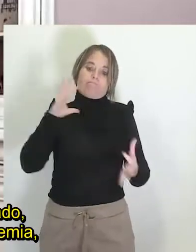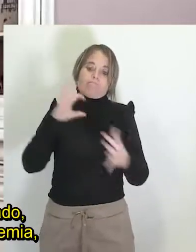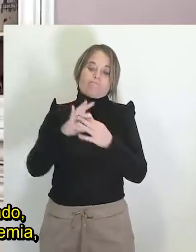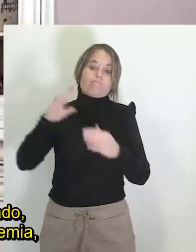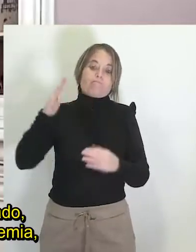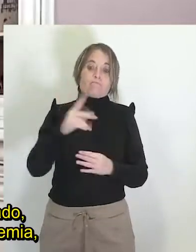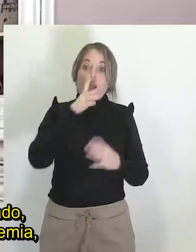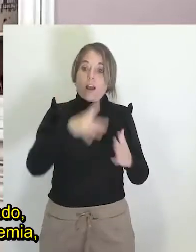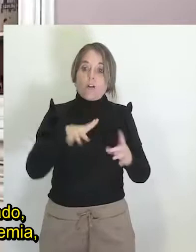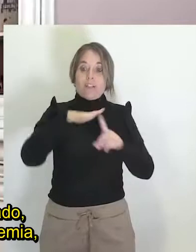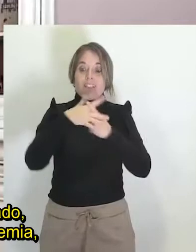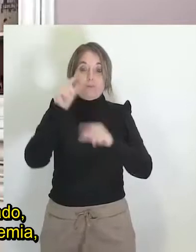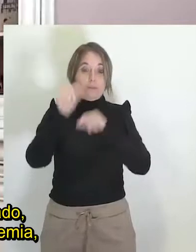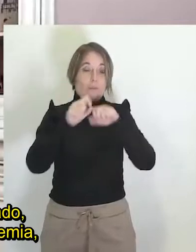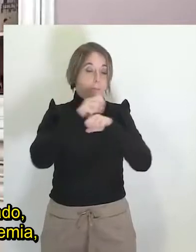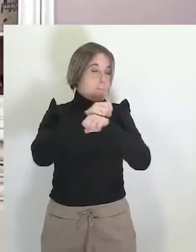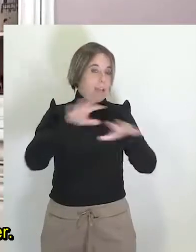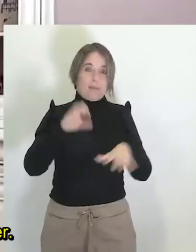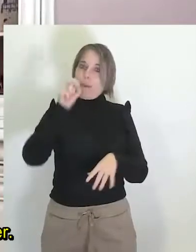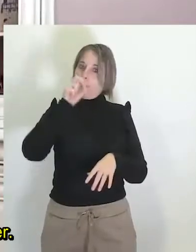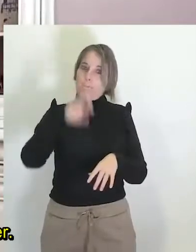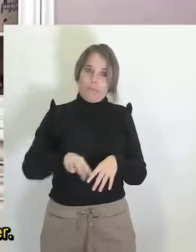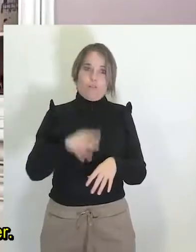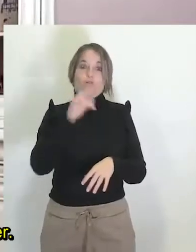afectado encima en medio de una pandemia